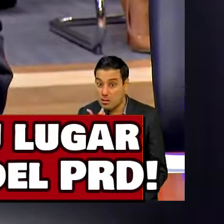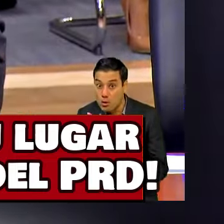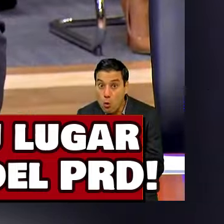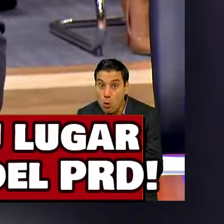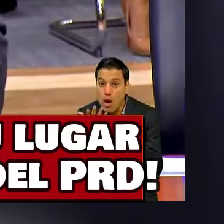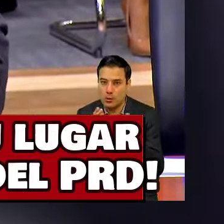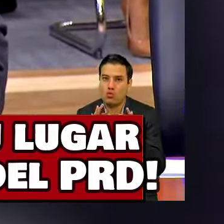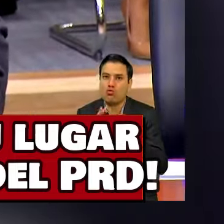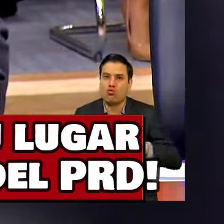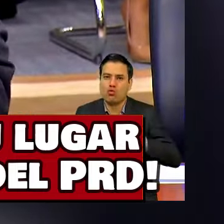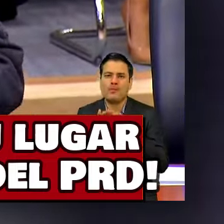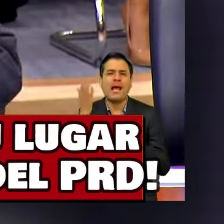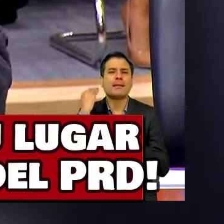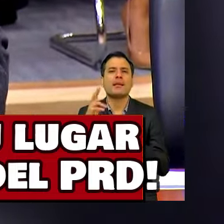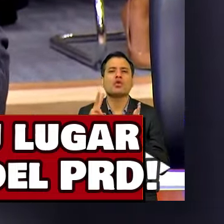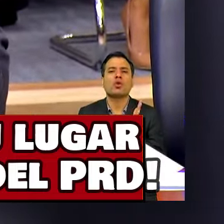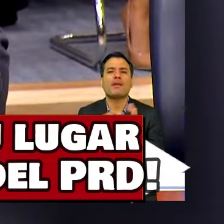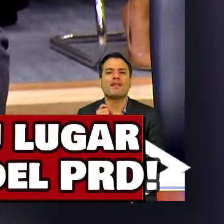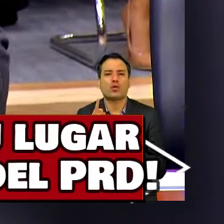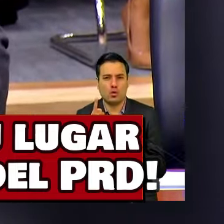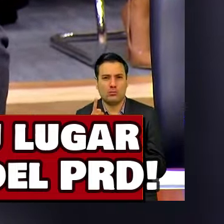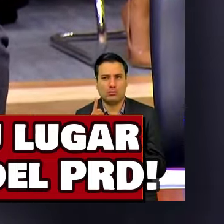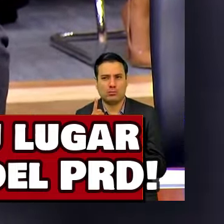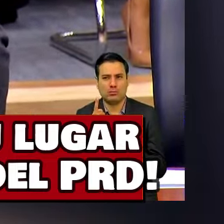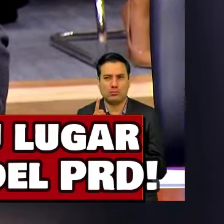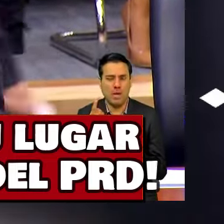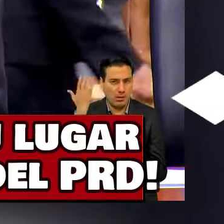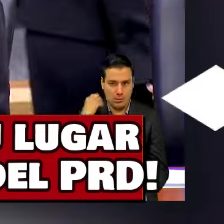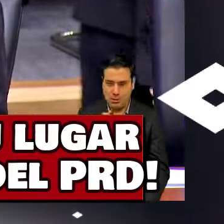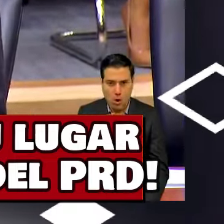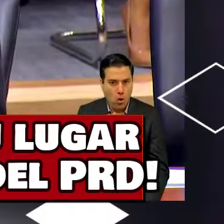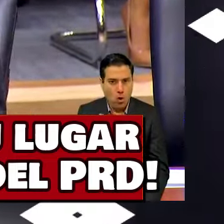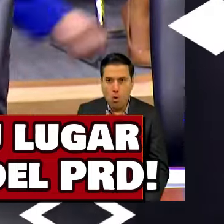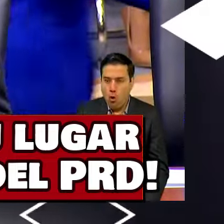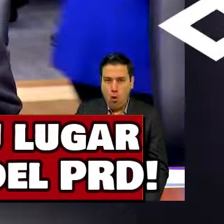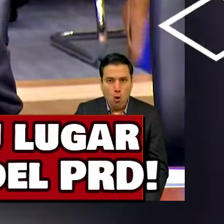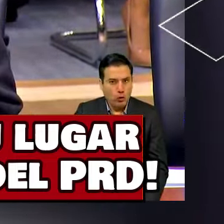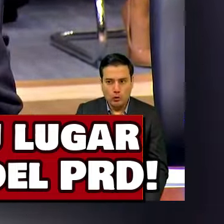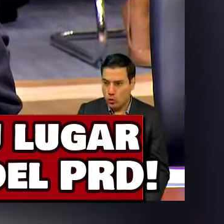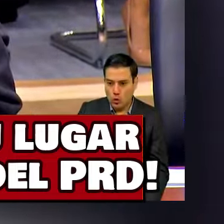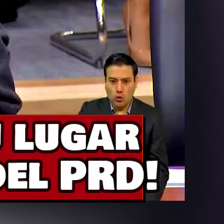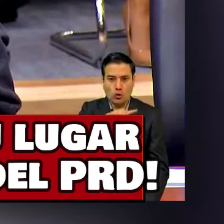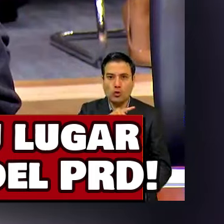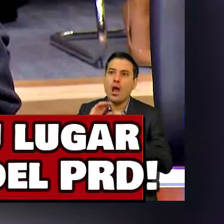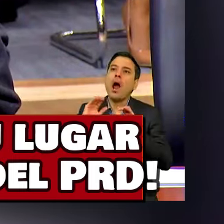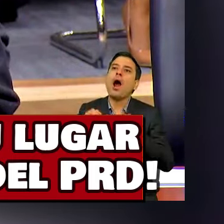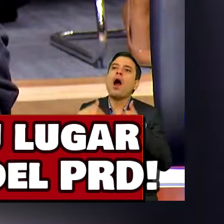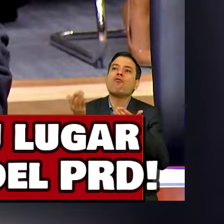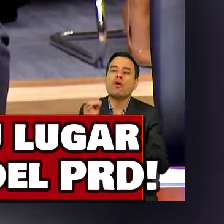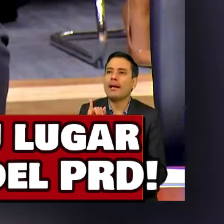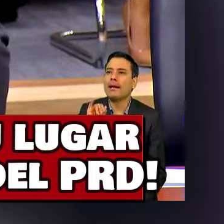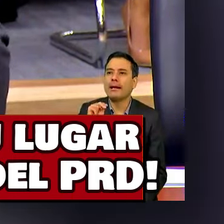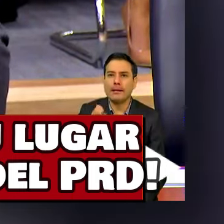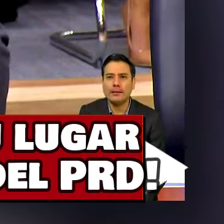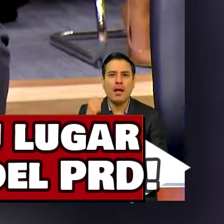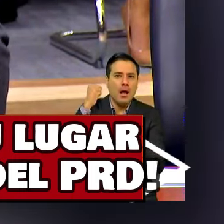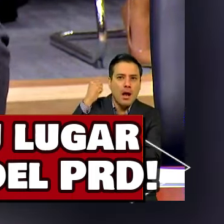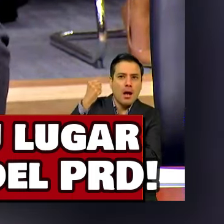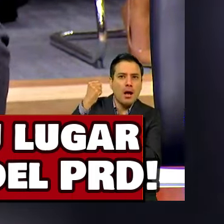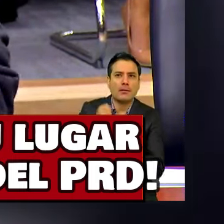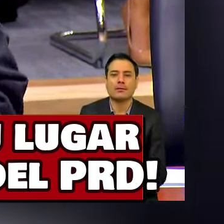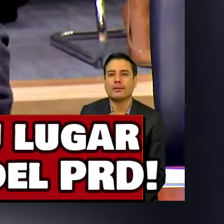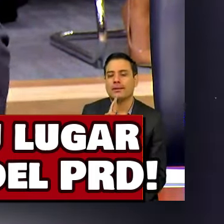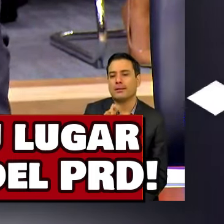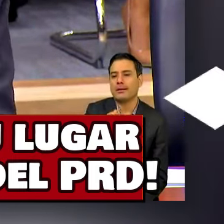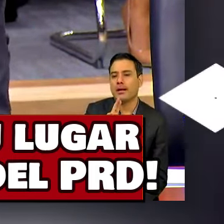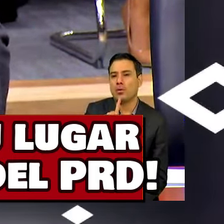importantes. Nosotros en 2021 nos quedamos, fueron actos de injusticia, protestamos aquí afuera, así lo consideramos nosotros, por el retiro de las candidaturas a Raúl